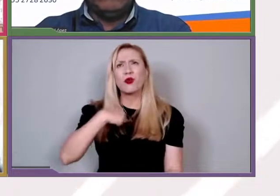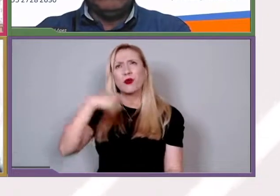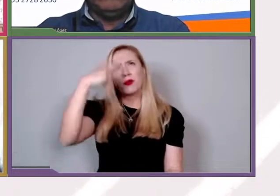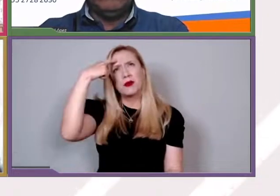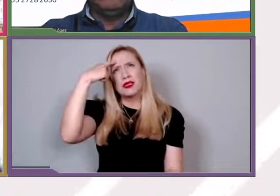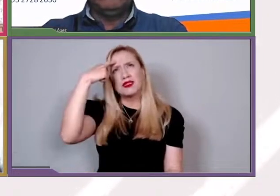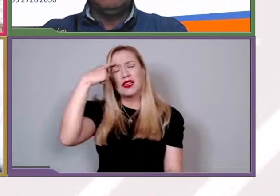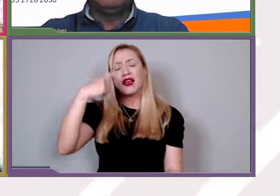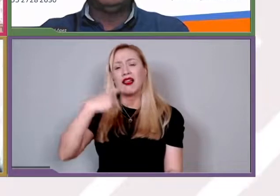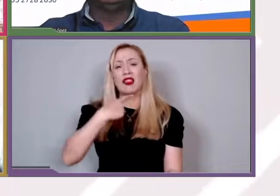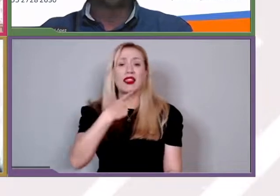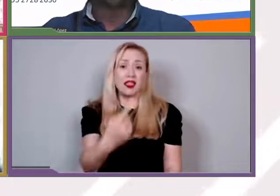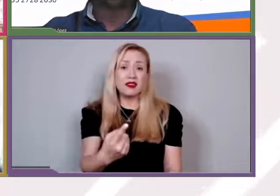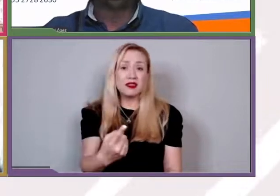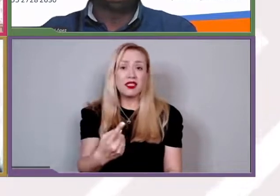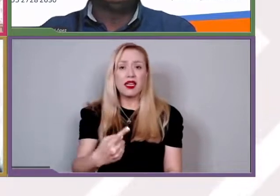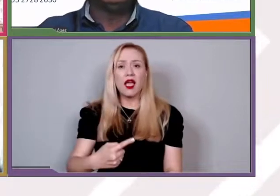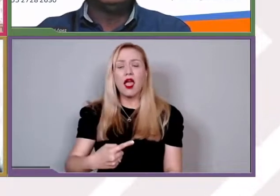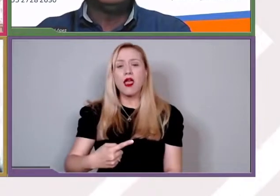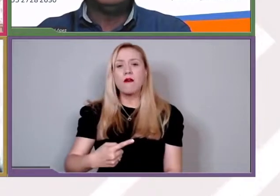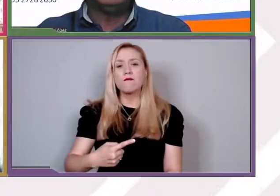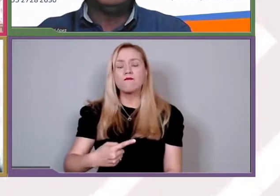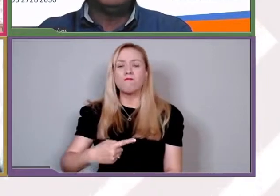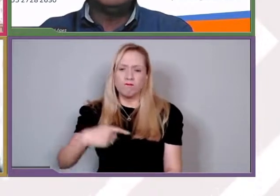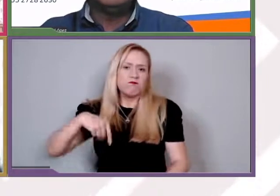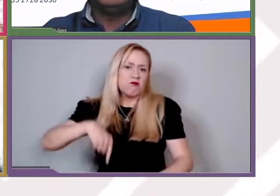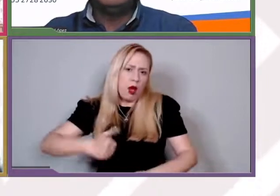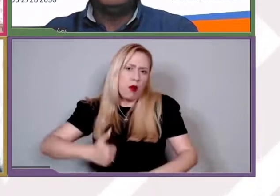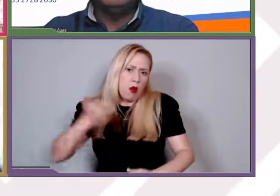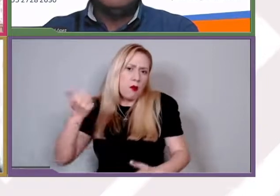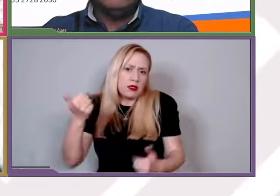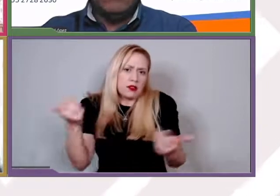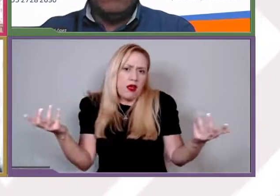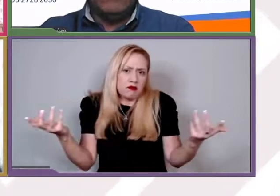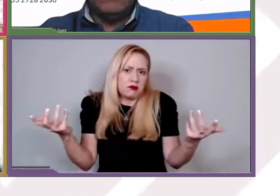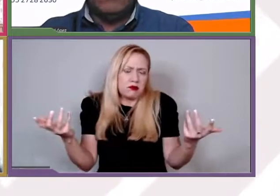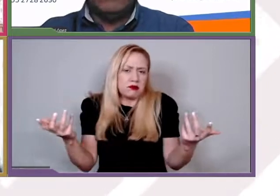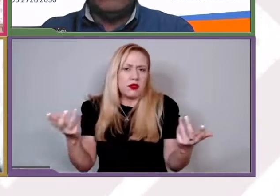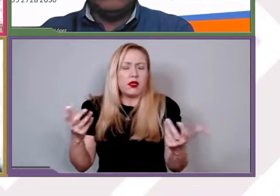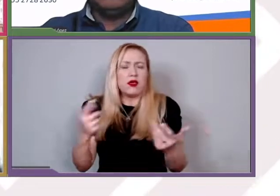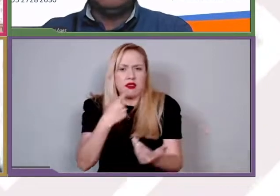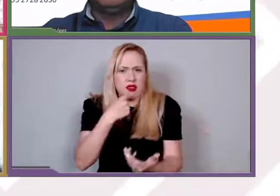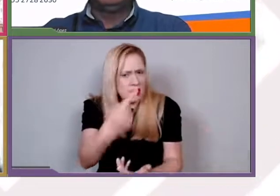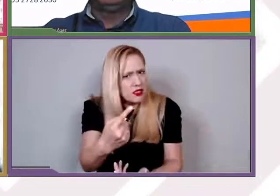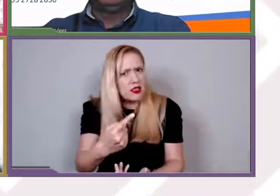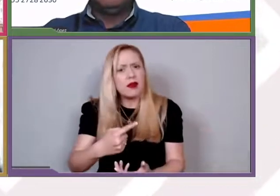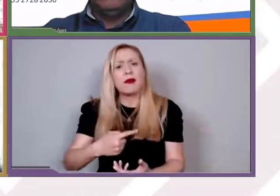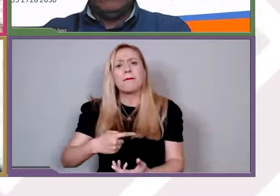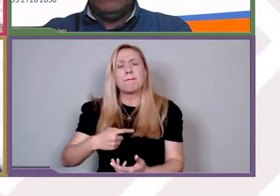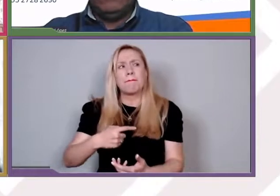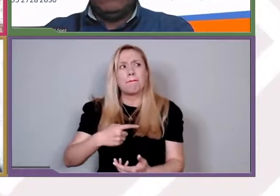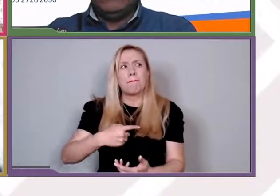correcto decirlo, pero es el espacio y debemos aprovecharlo. Es una cuestión que